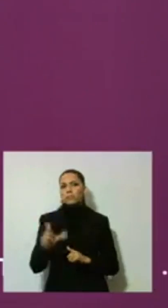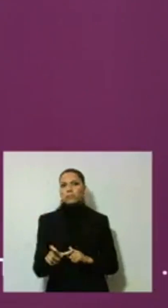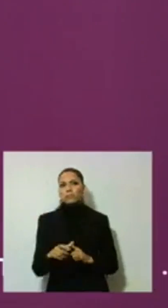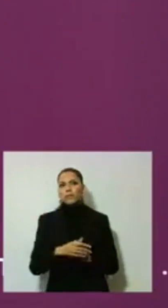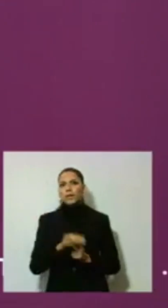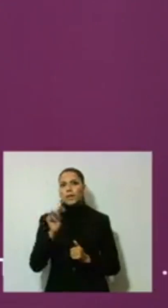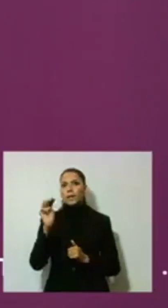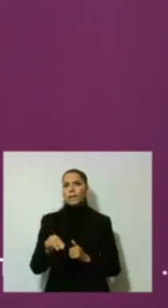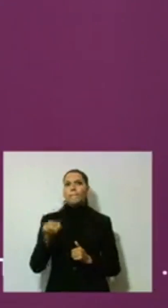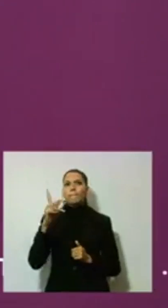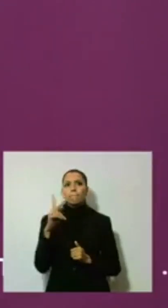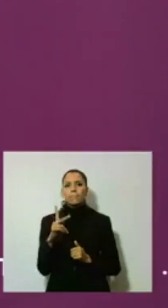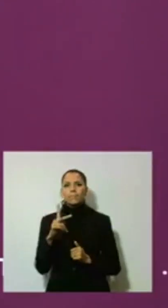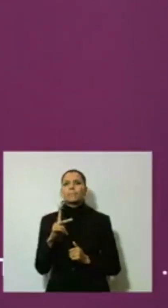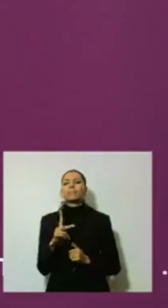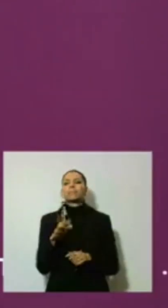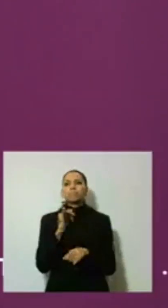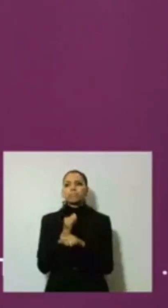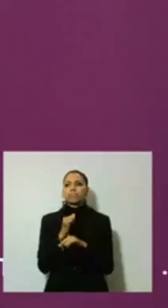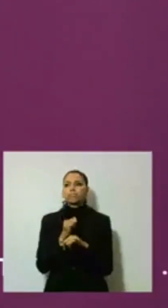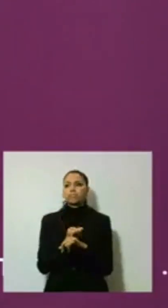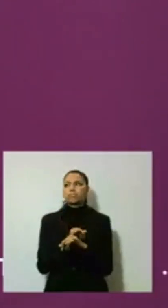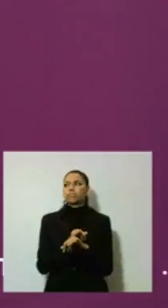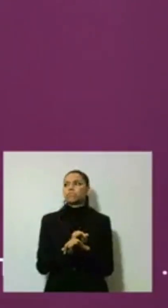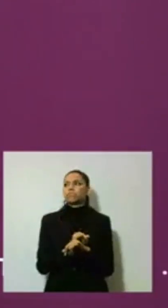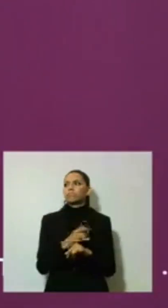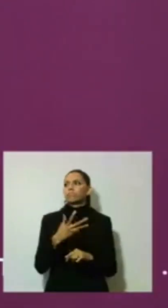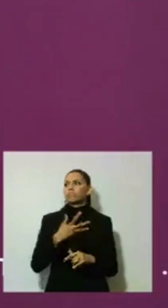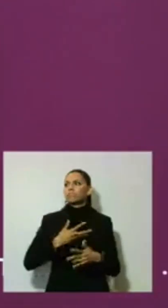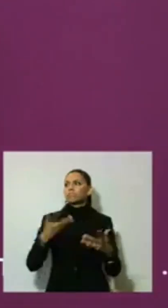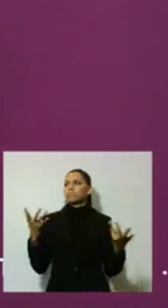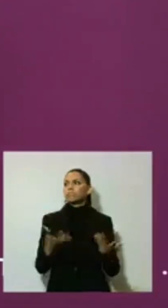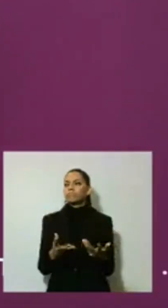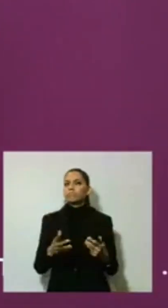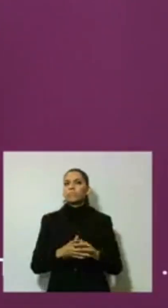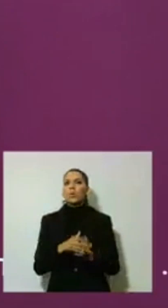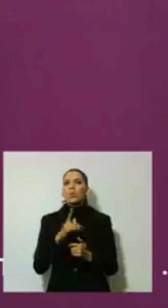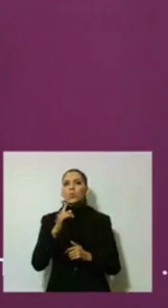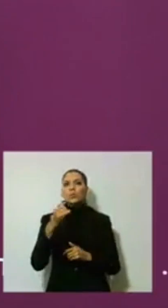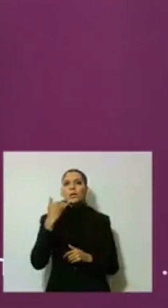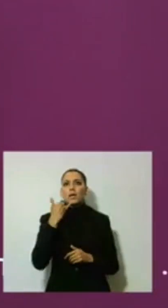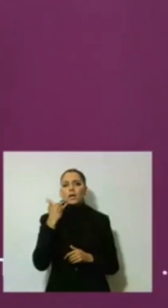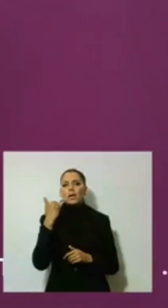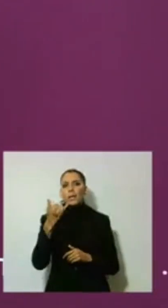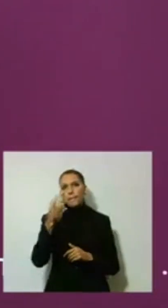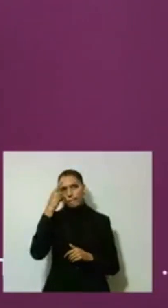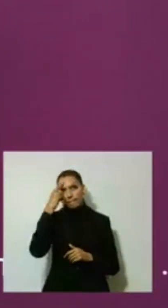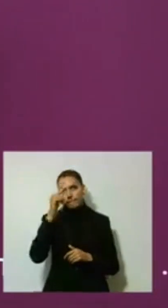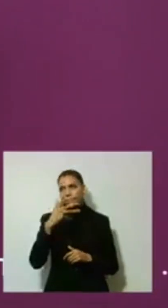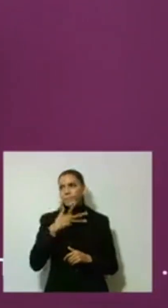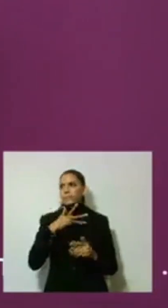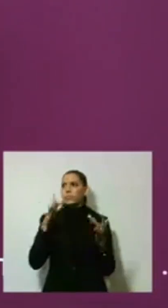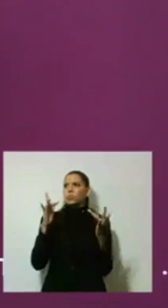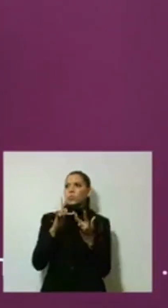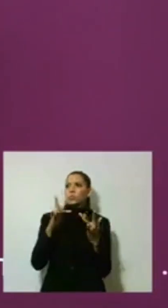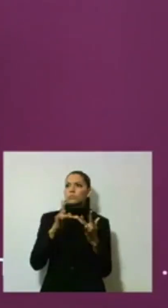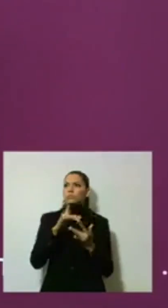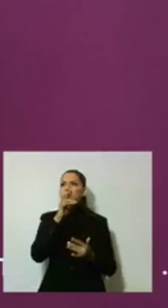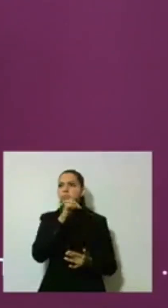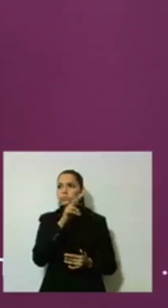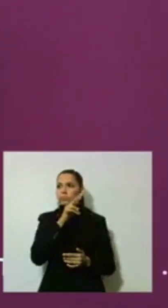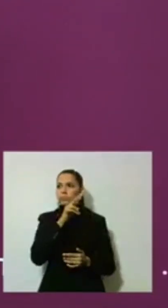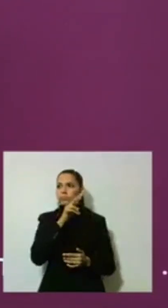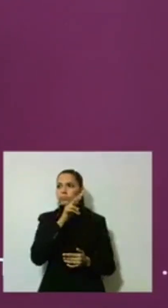del Ministerio Público Digital que les estará haciendo una llamada para tener el contacto inmediato,